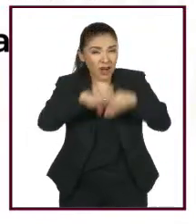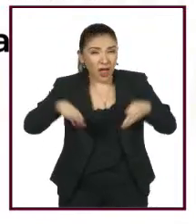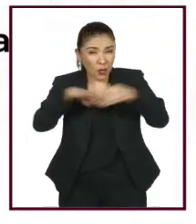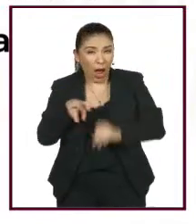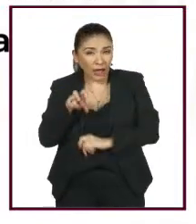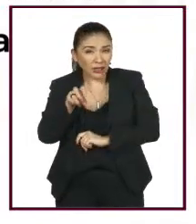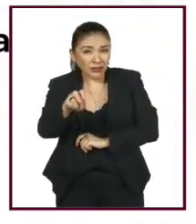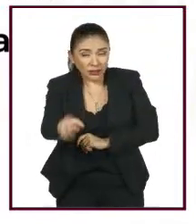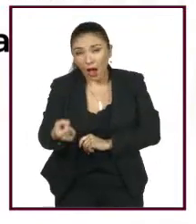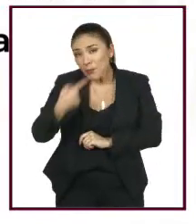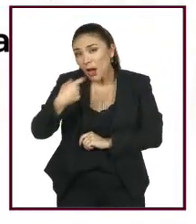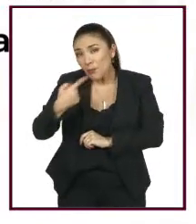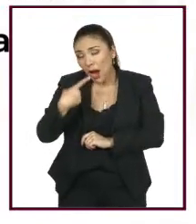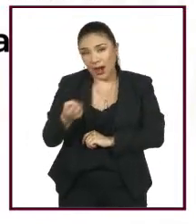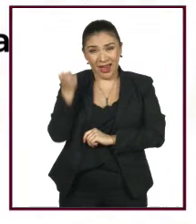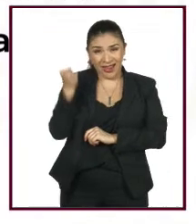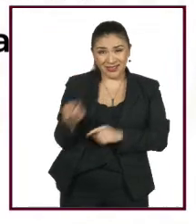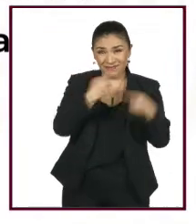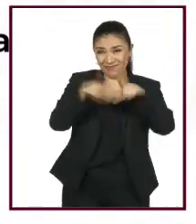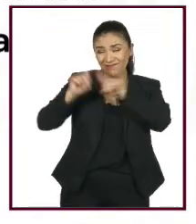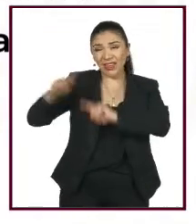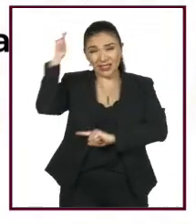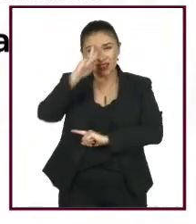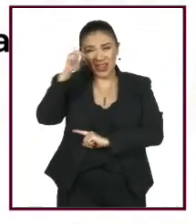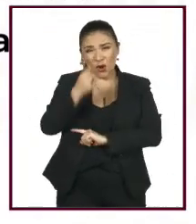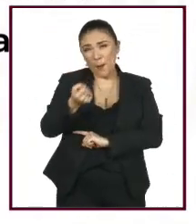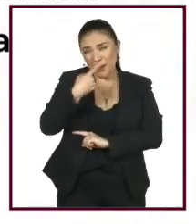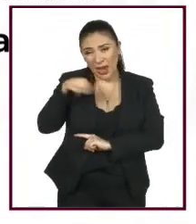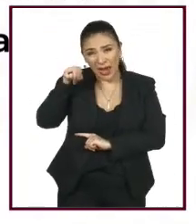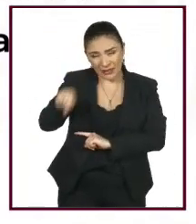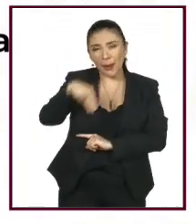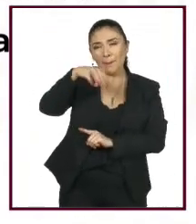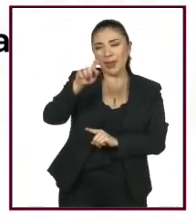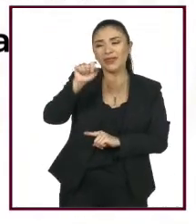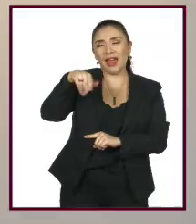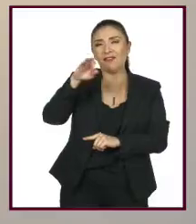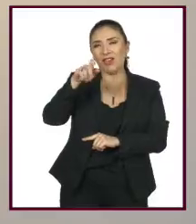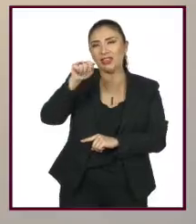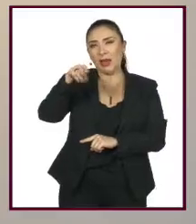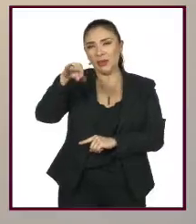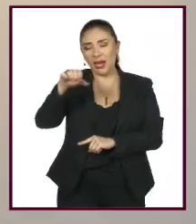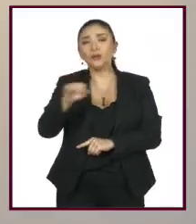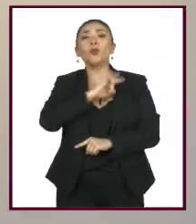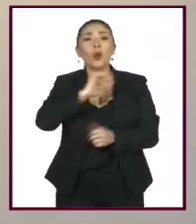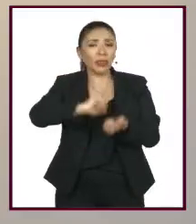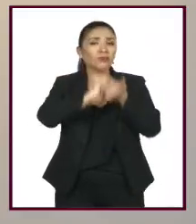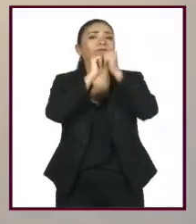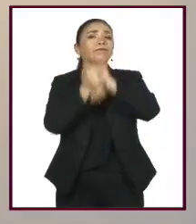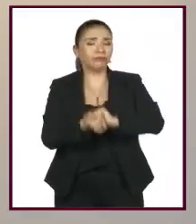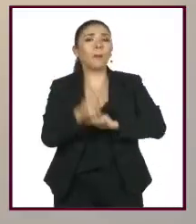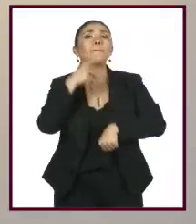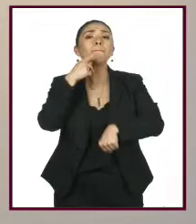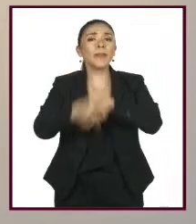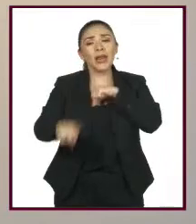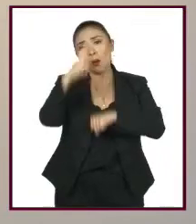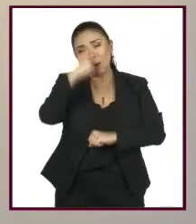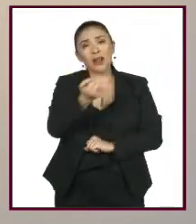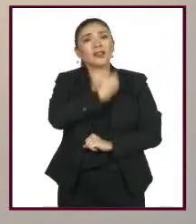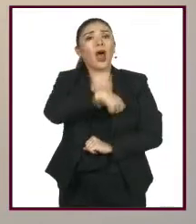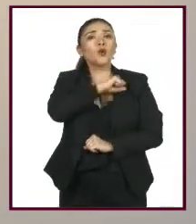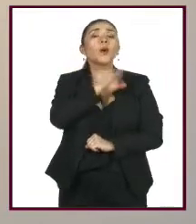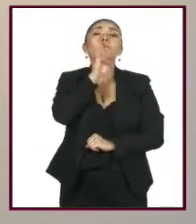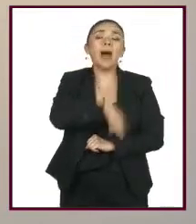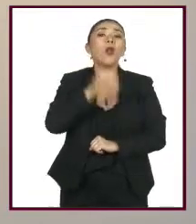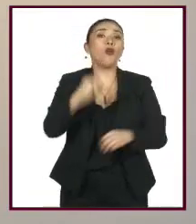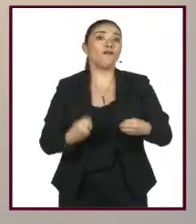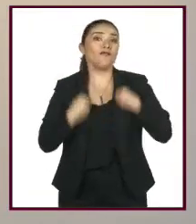sustancia. Todas estas sustancias psicoactivas, en este caso las metanfetaminas, pueden provocar peligro a la salud y a la